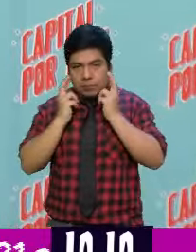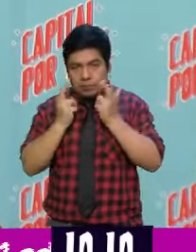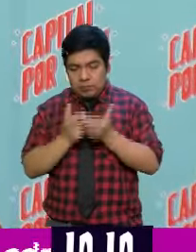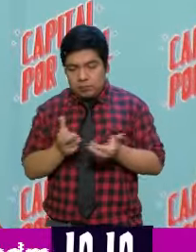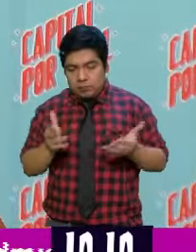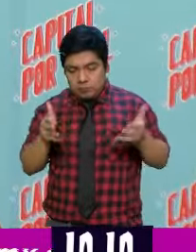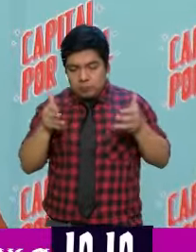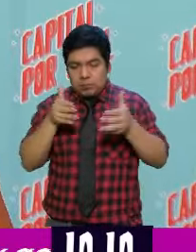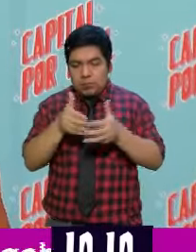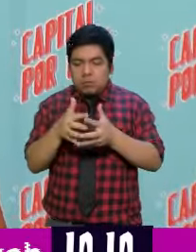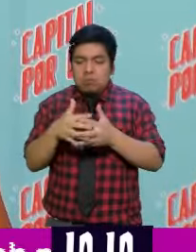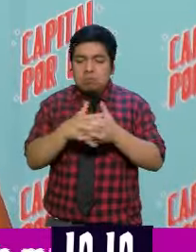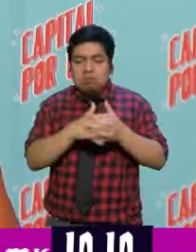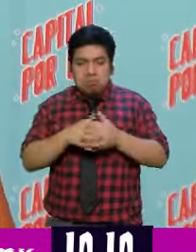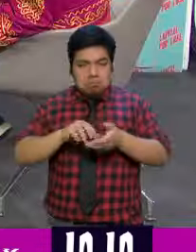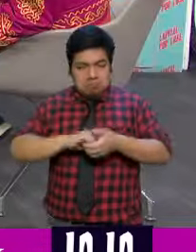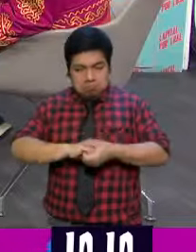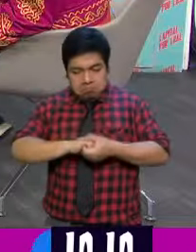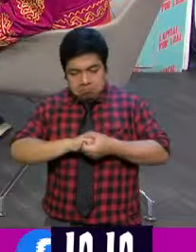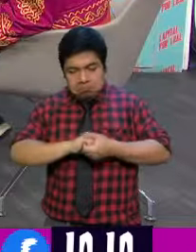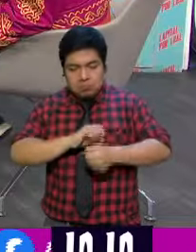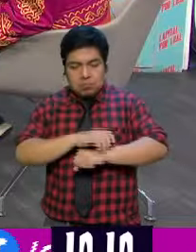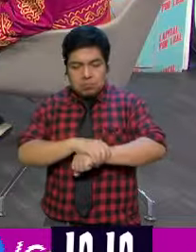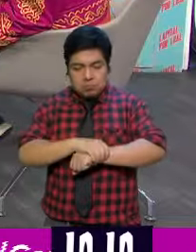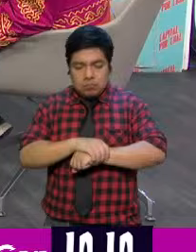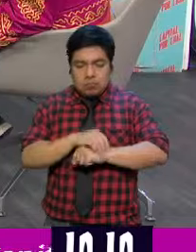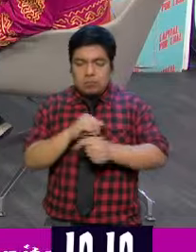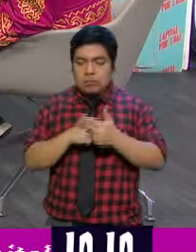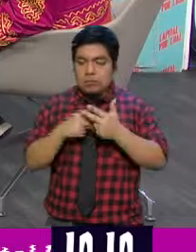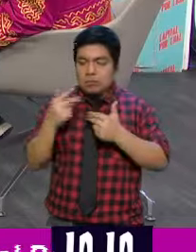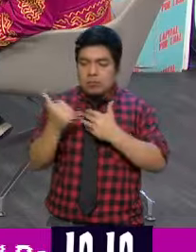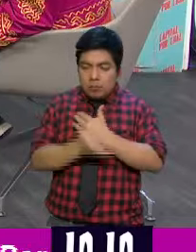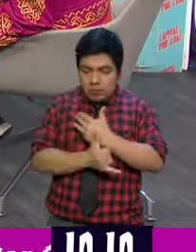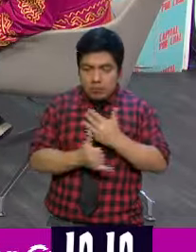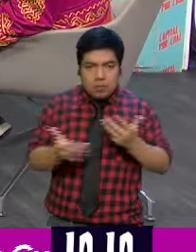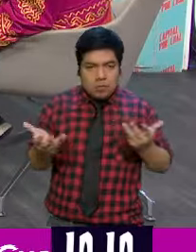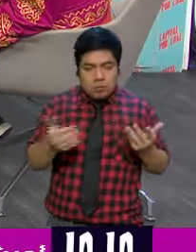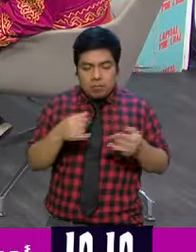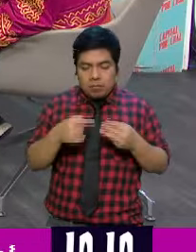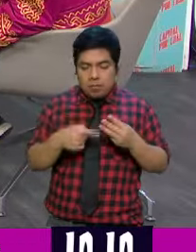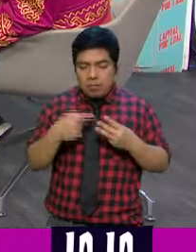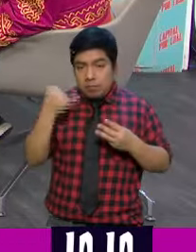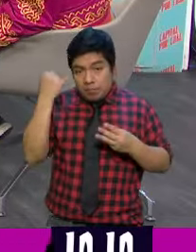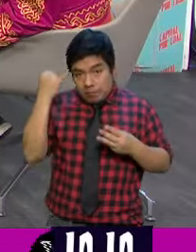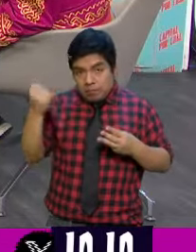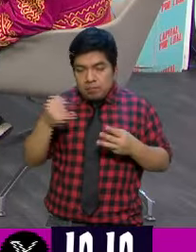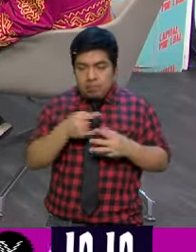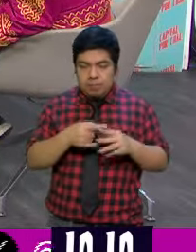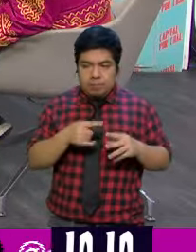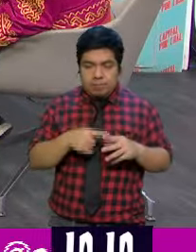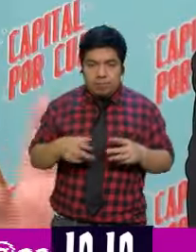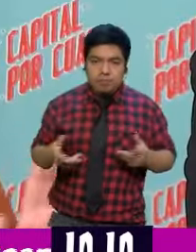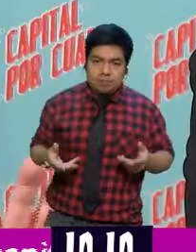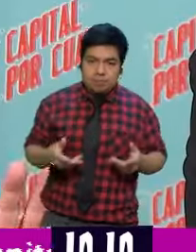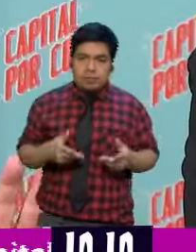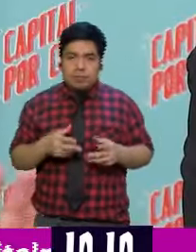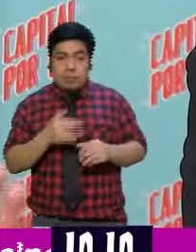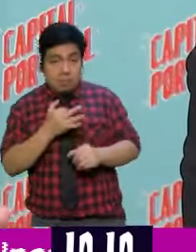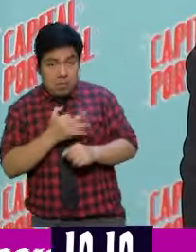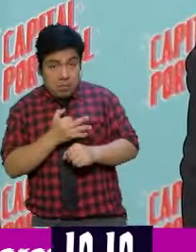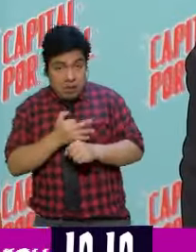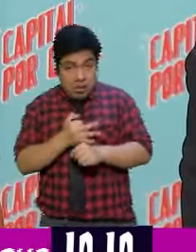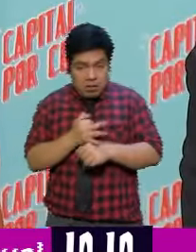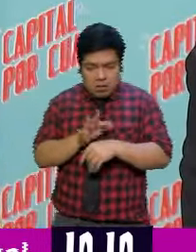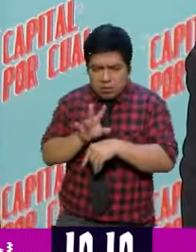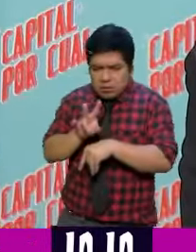generen sinergias y se generen proyectos e ideas. Por lo pronto lo que estamos haciendo es nosotros observar, de